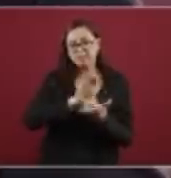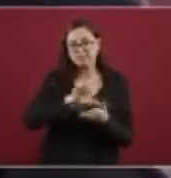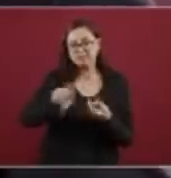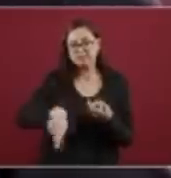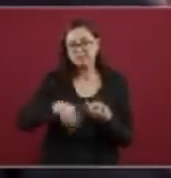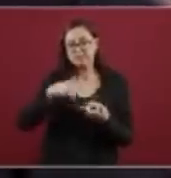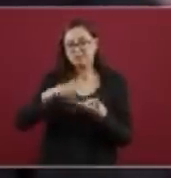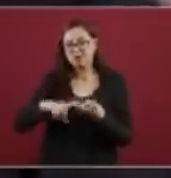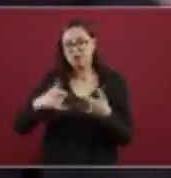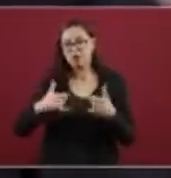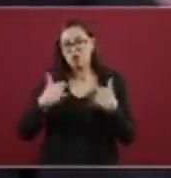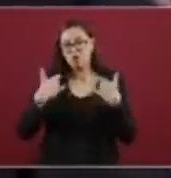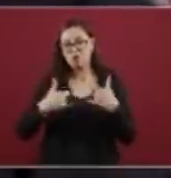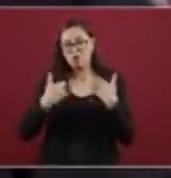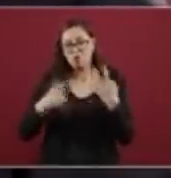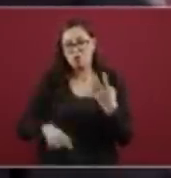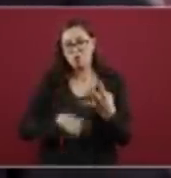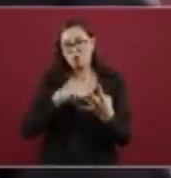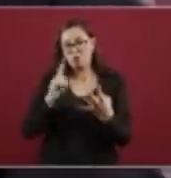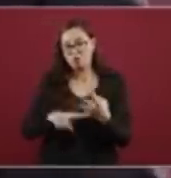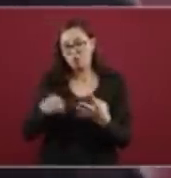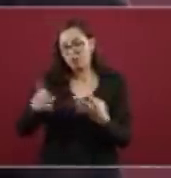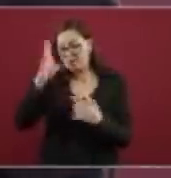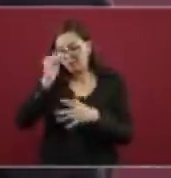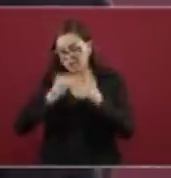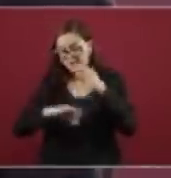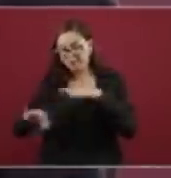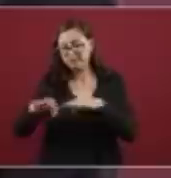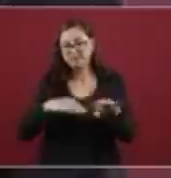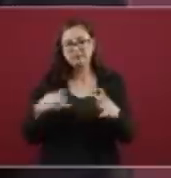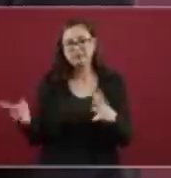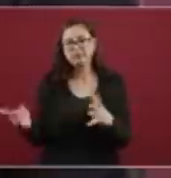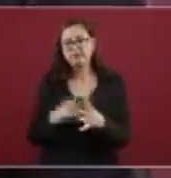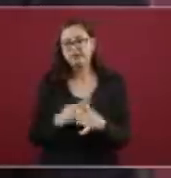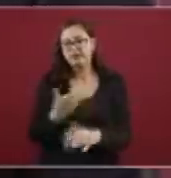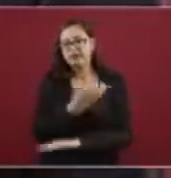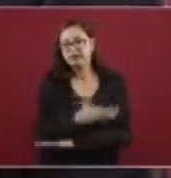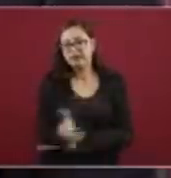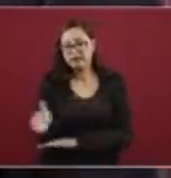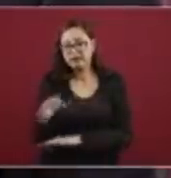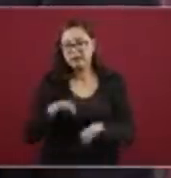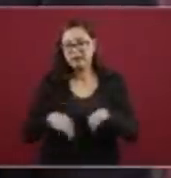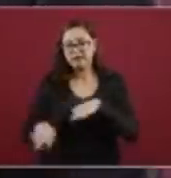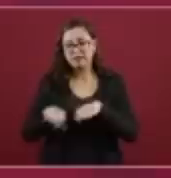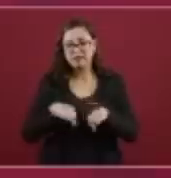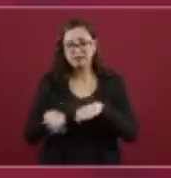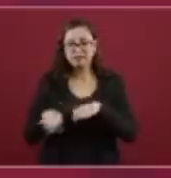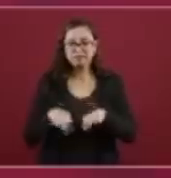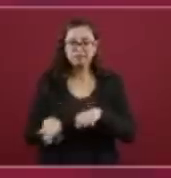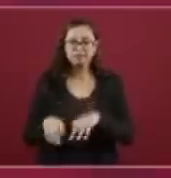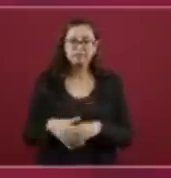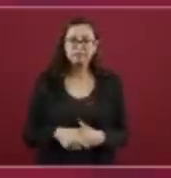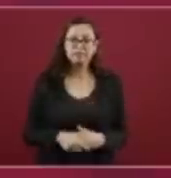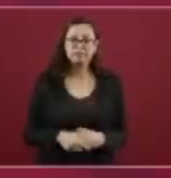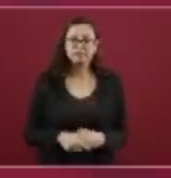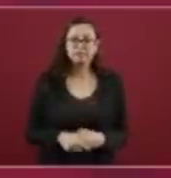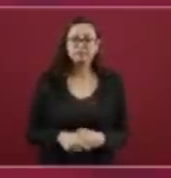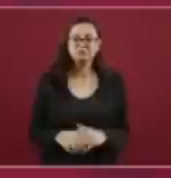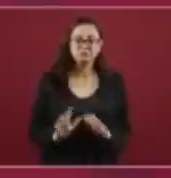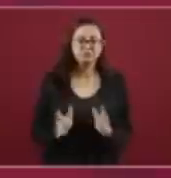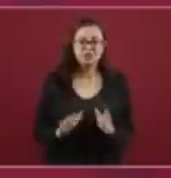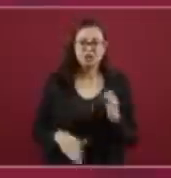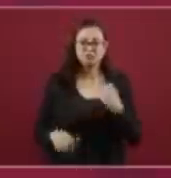jóvenes, becarios, campesinos que están recibiendo sus